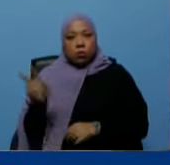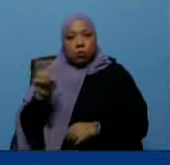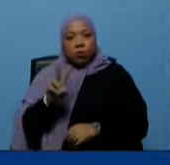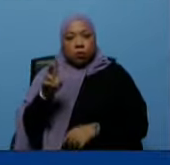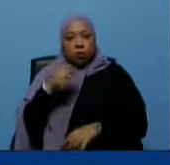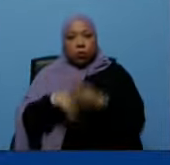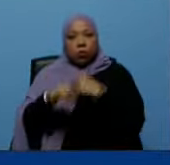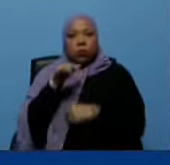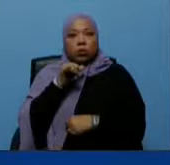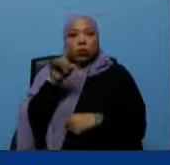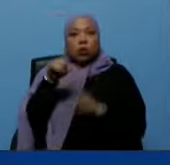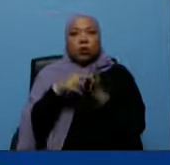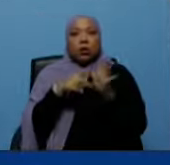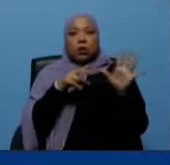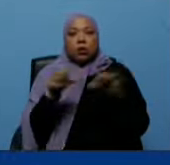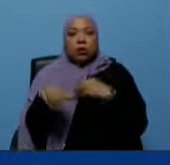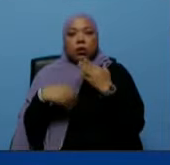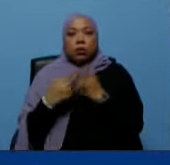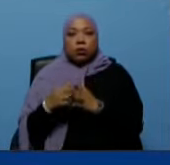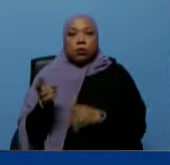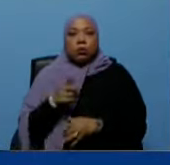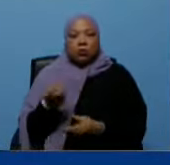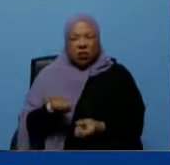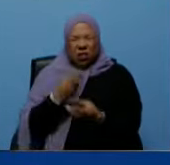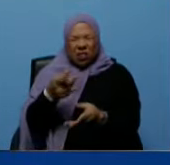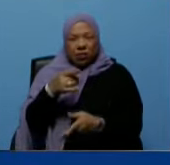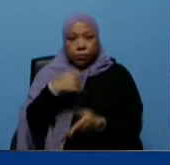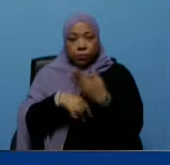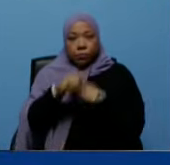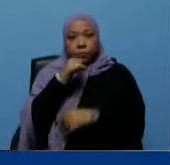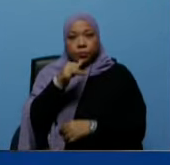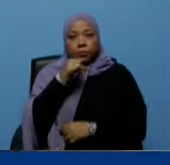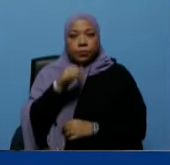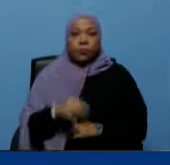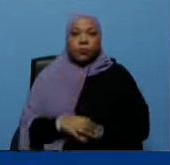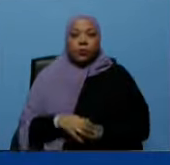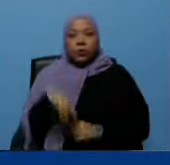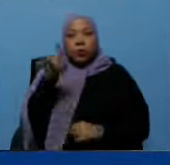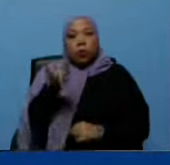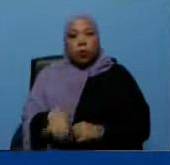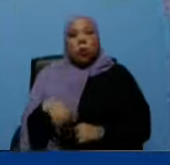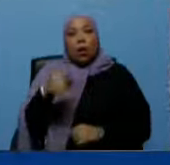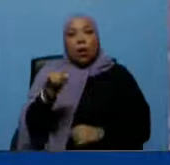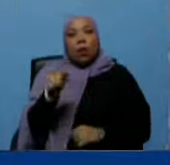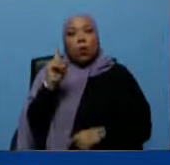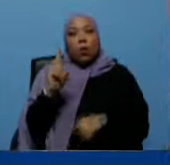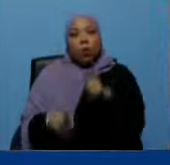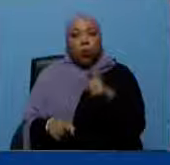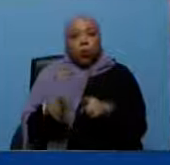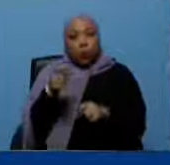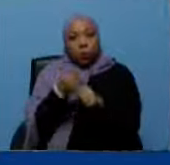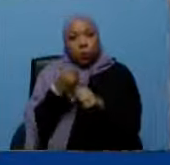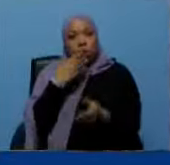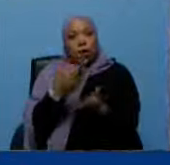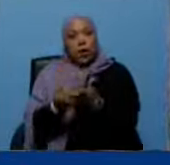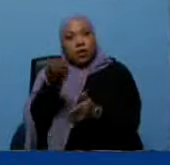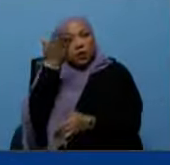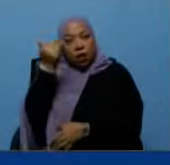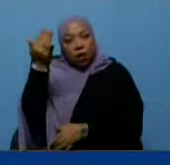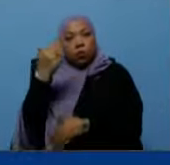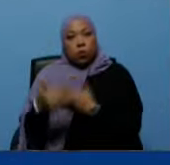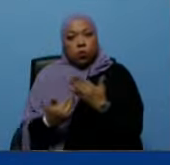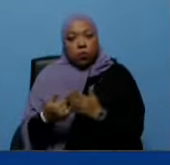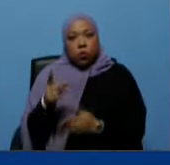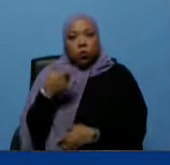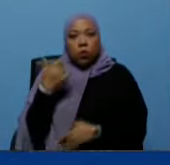de 600 pacientes mensuales. También, bueno, tenemos aquí, gracias a Dios, pues